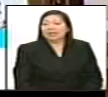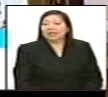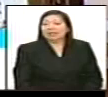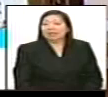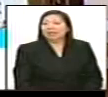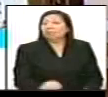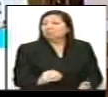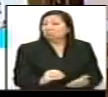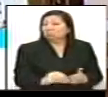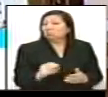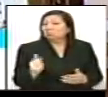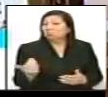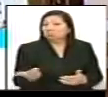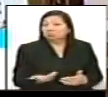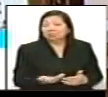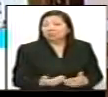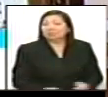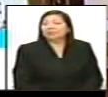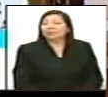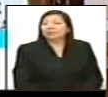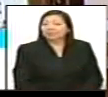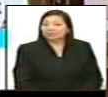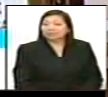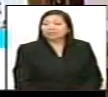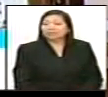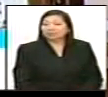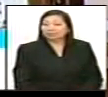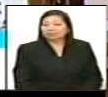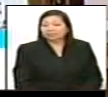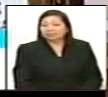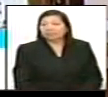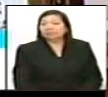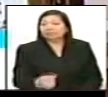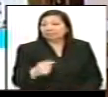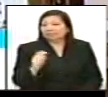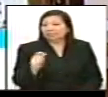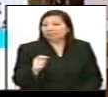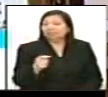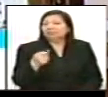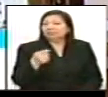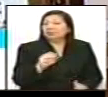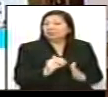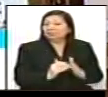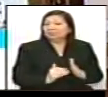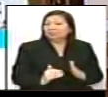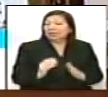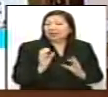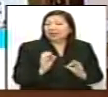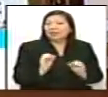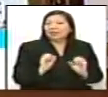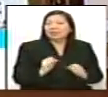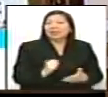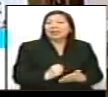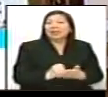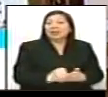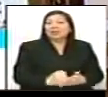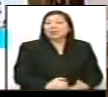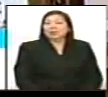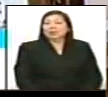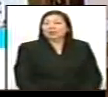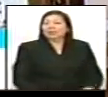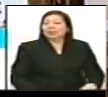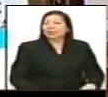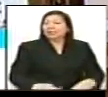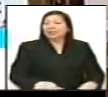Es una propuesta muy audaz porque establece un porcentaje de cuota muy alto, pero que creo que ayuda a que en este